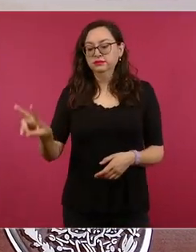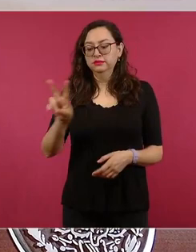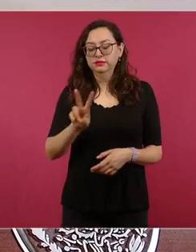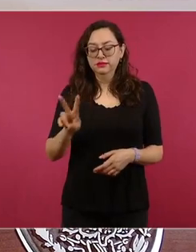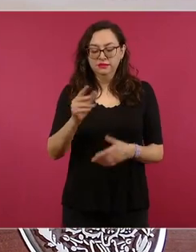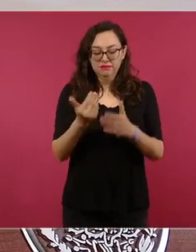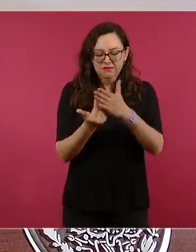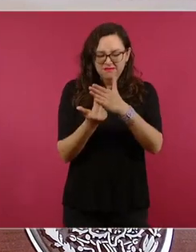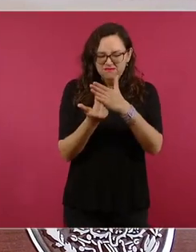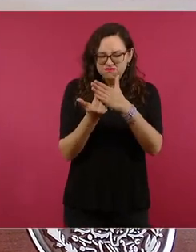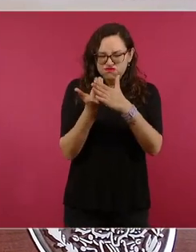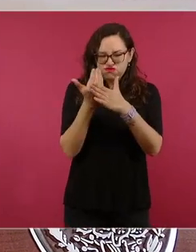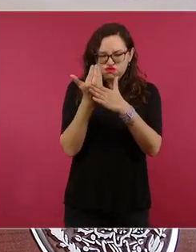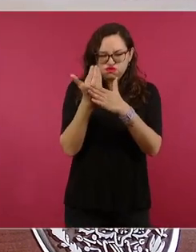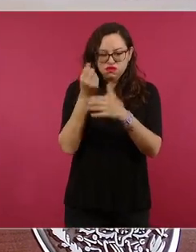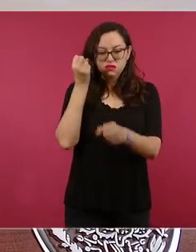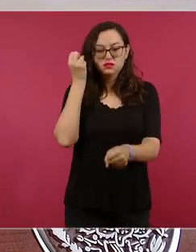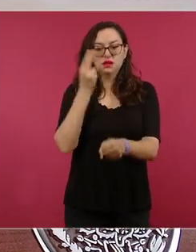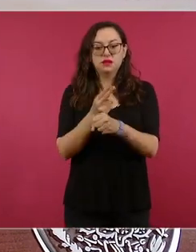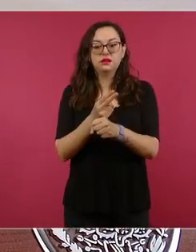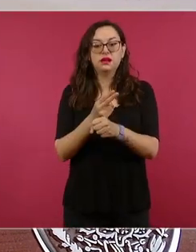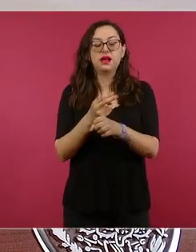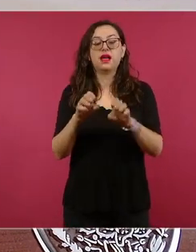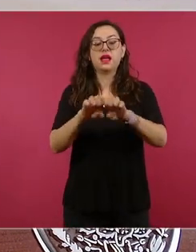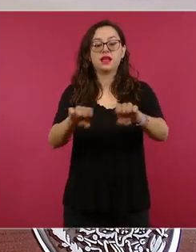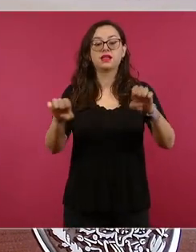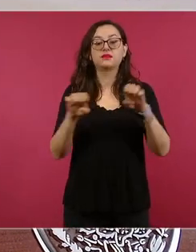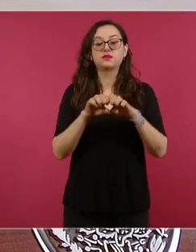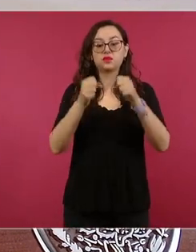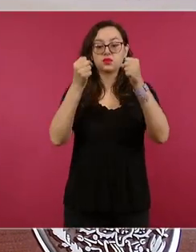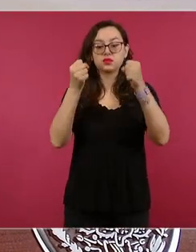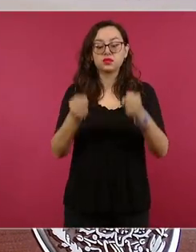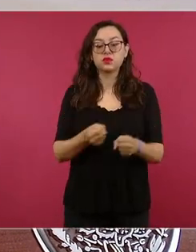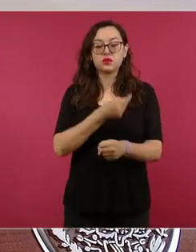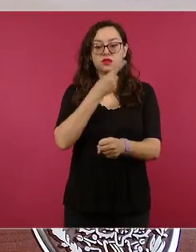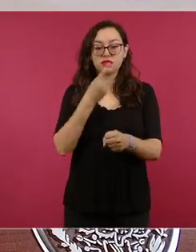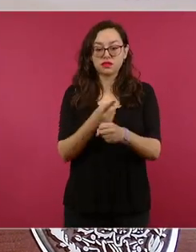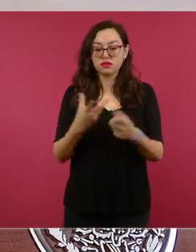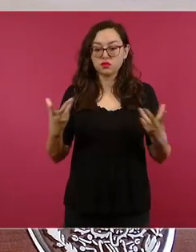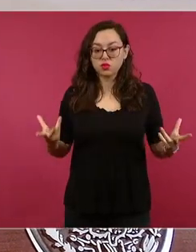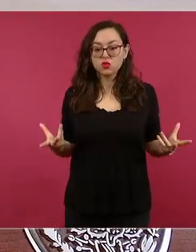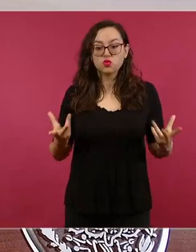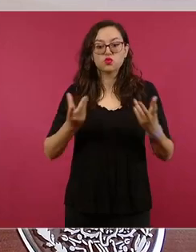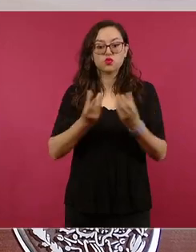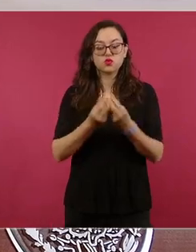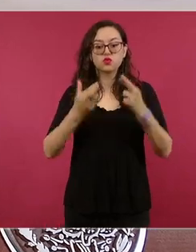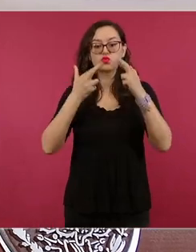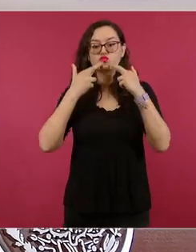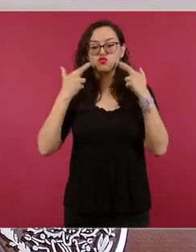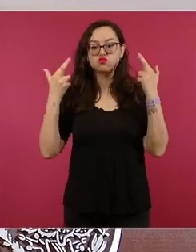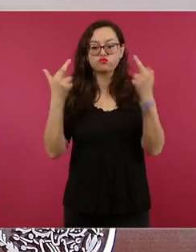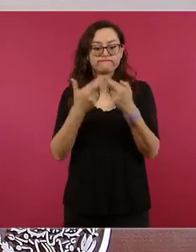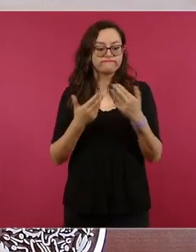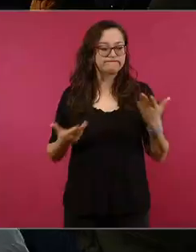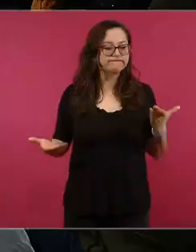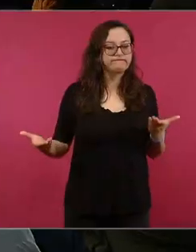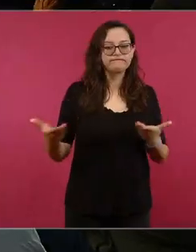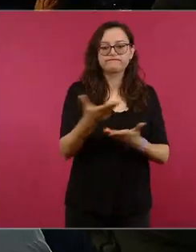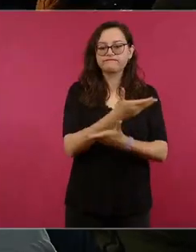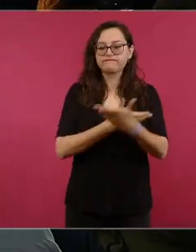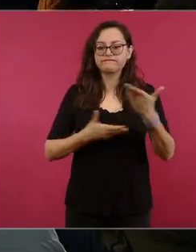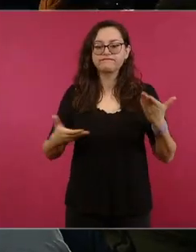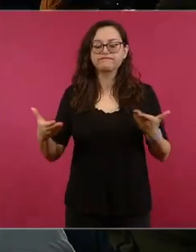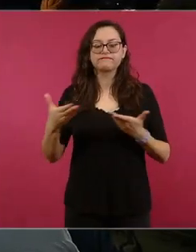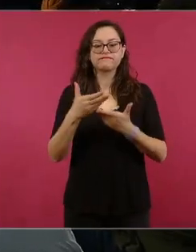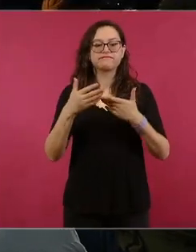nos reunimos, todo el gabinete de seguridad, trabajamos de manera